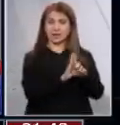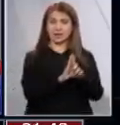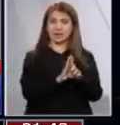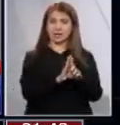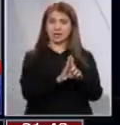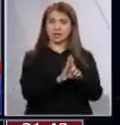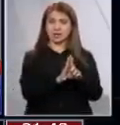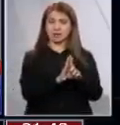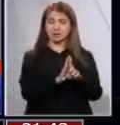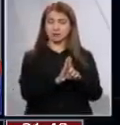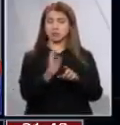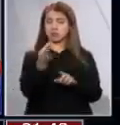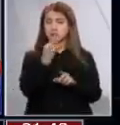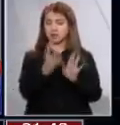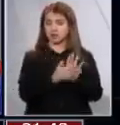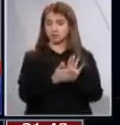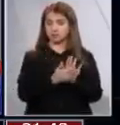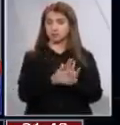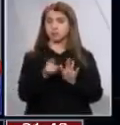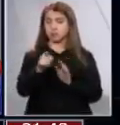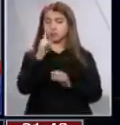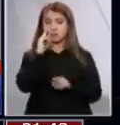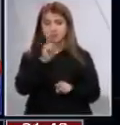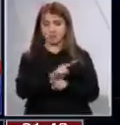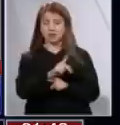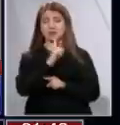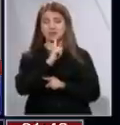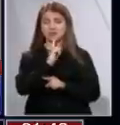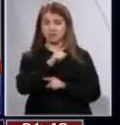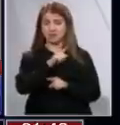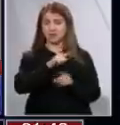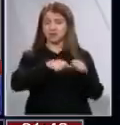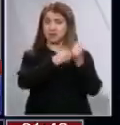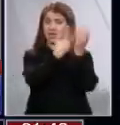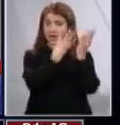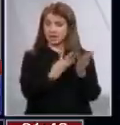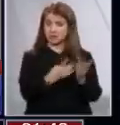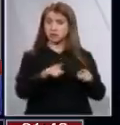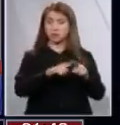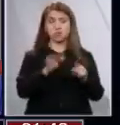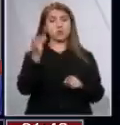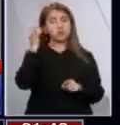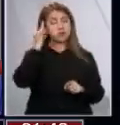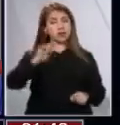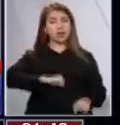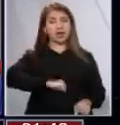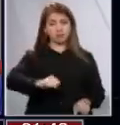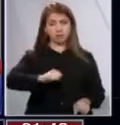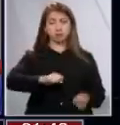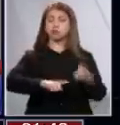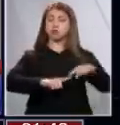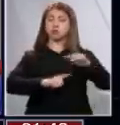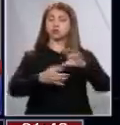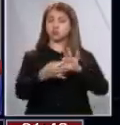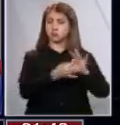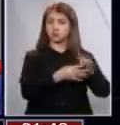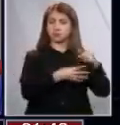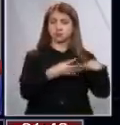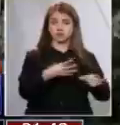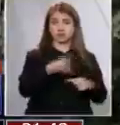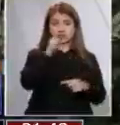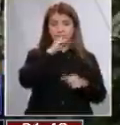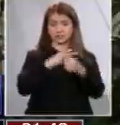lo que ella quiera establecido, ¿usted le parece que tiene que ir a la cárcel una mujer que aborta por otras causales que no sean estas